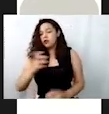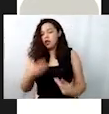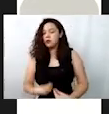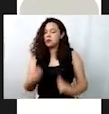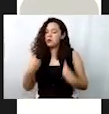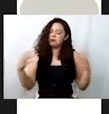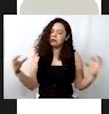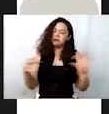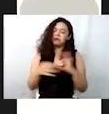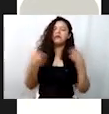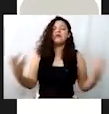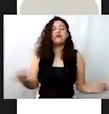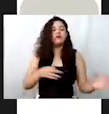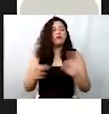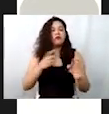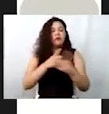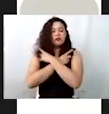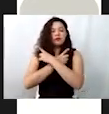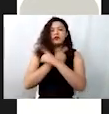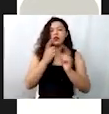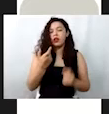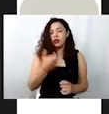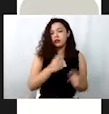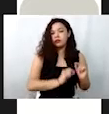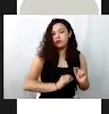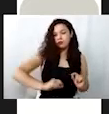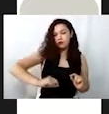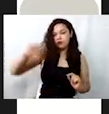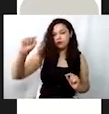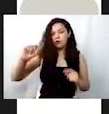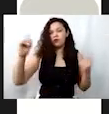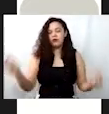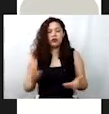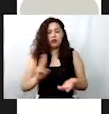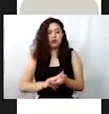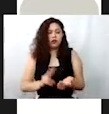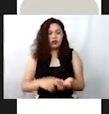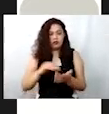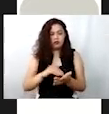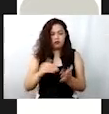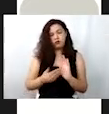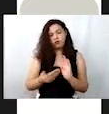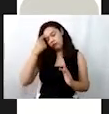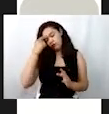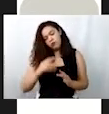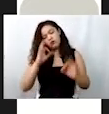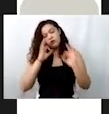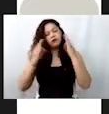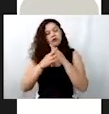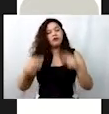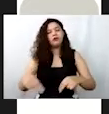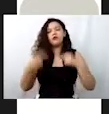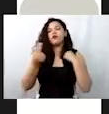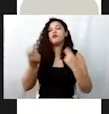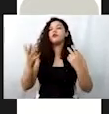Trabajo decente y crecimiento económico. El valor creado por la estrategia y el modelo de negocio de Iberdrola se traduce